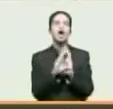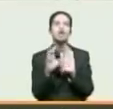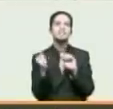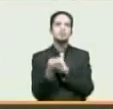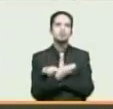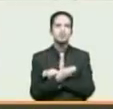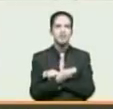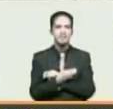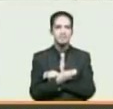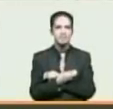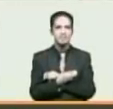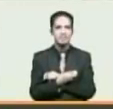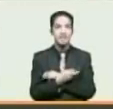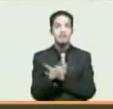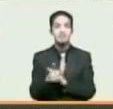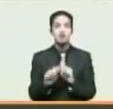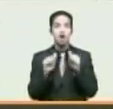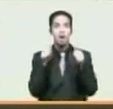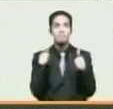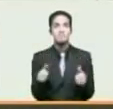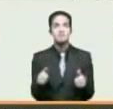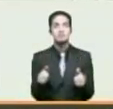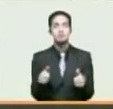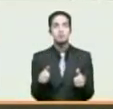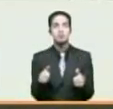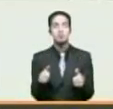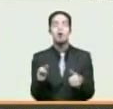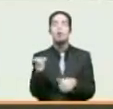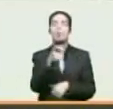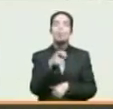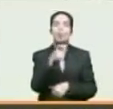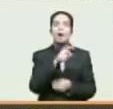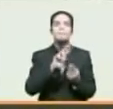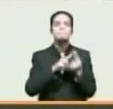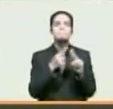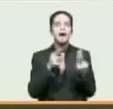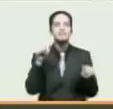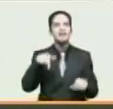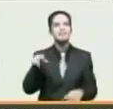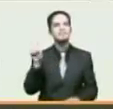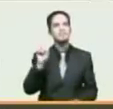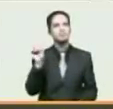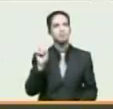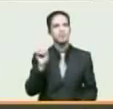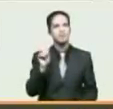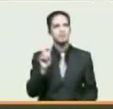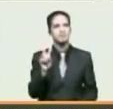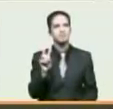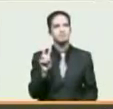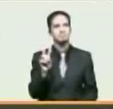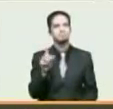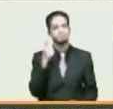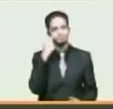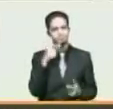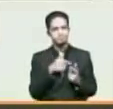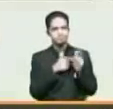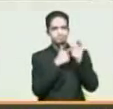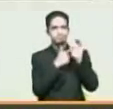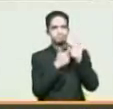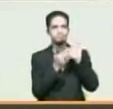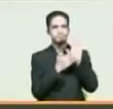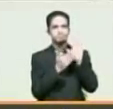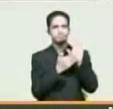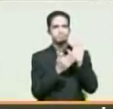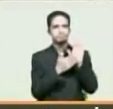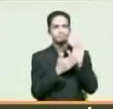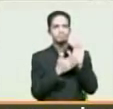Y comenzó a procurarse la paz en Venezuela con un instrumento constitucional,